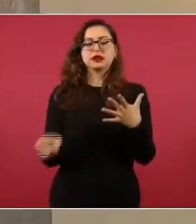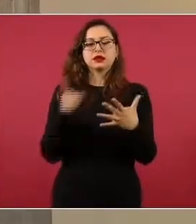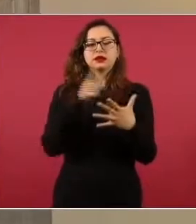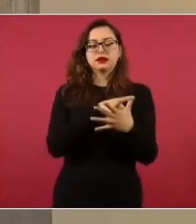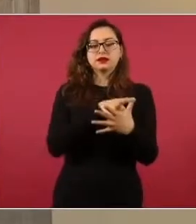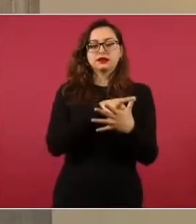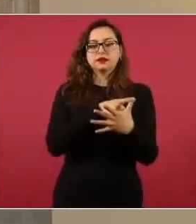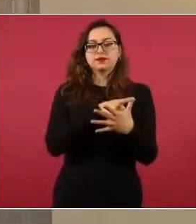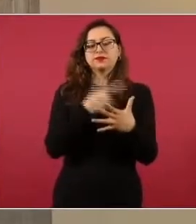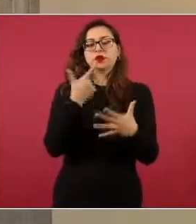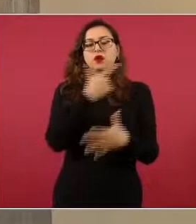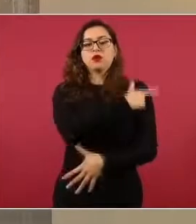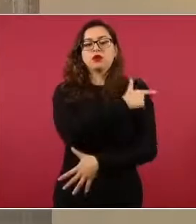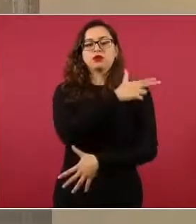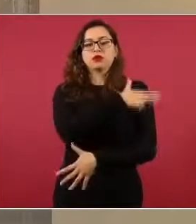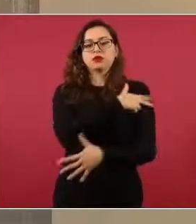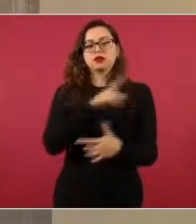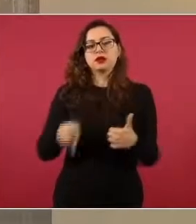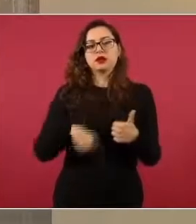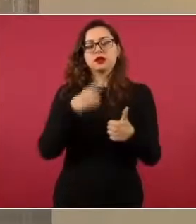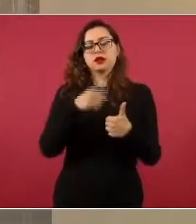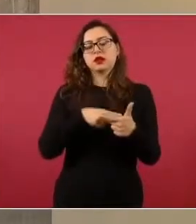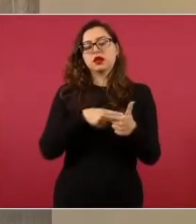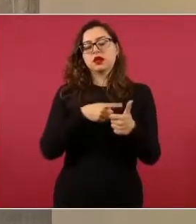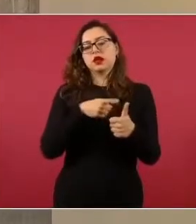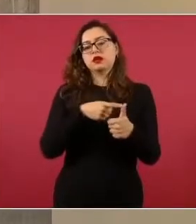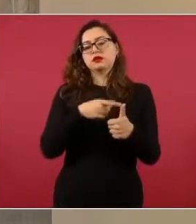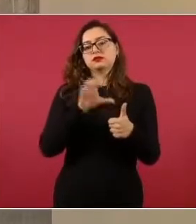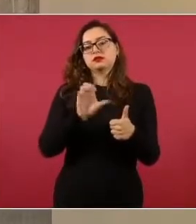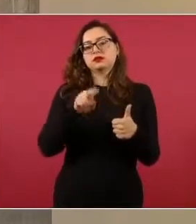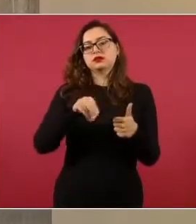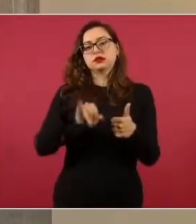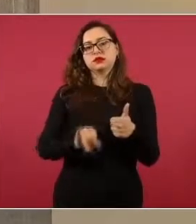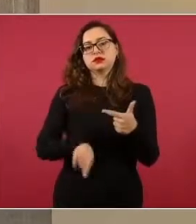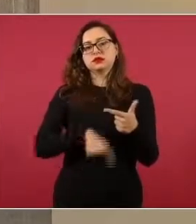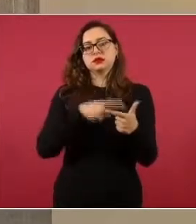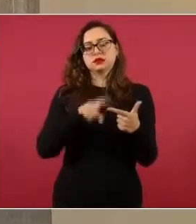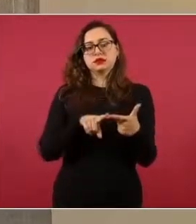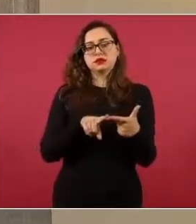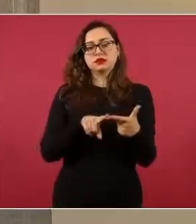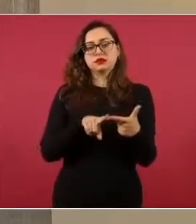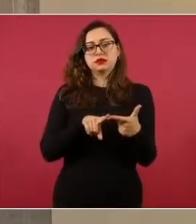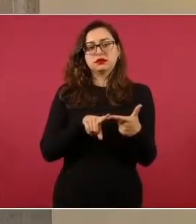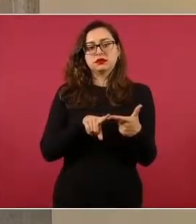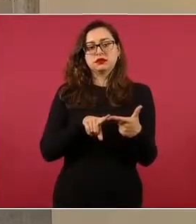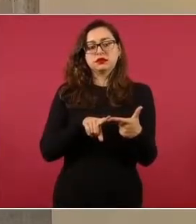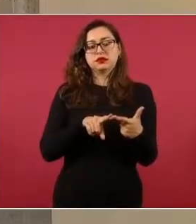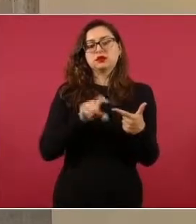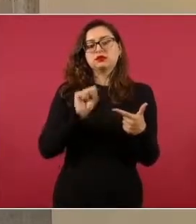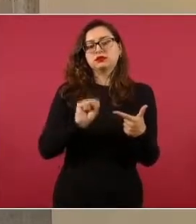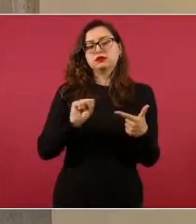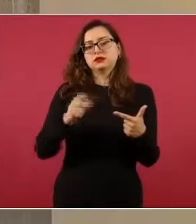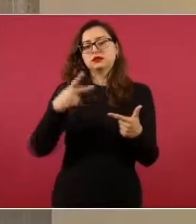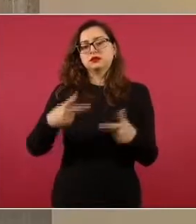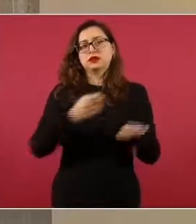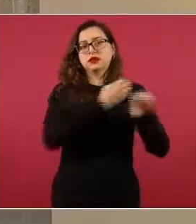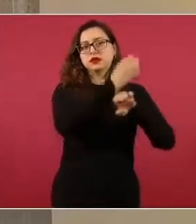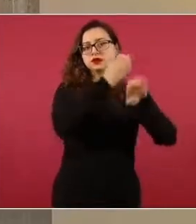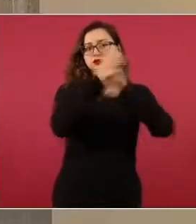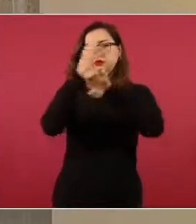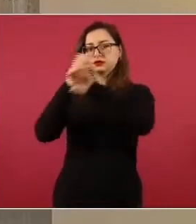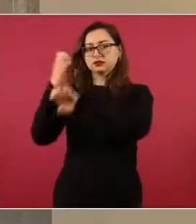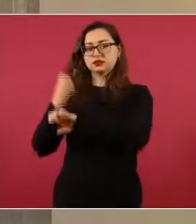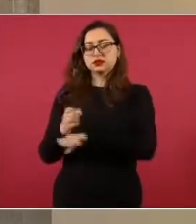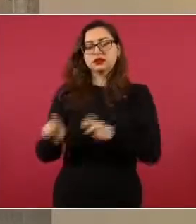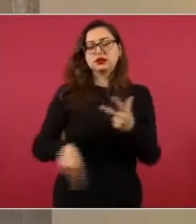Ciudadana, Guardia Nacional, Centro Nacional de Inteligencia, las Secretarías de Seguridad de los estados,